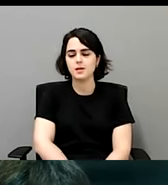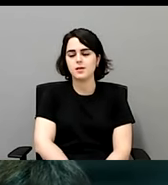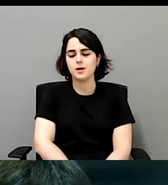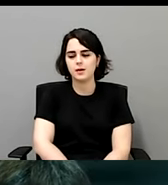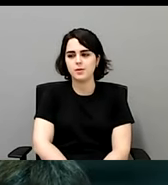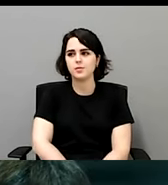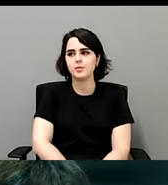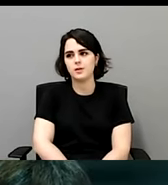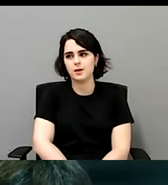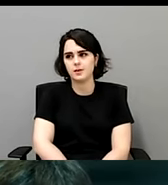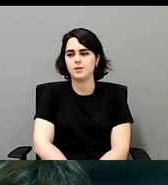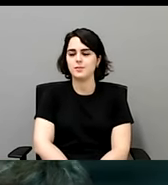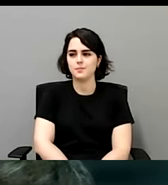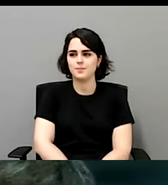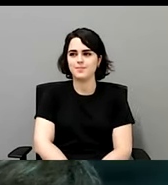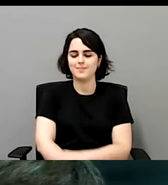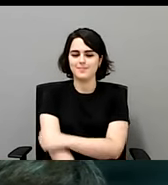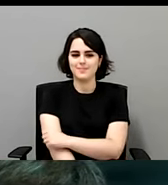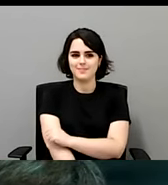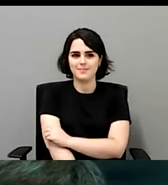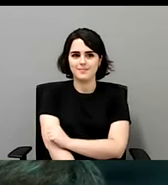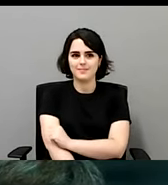Un momento.